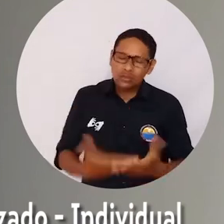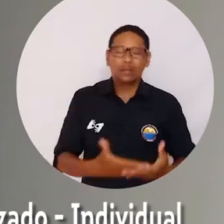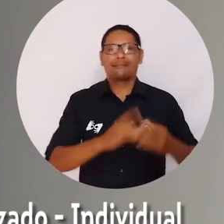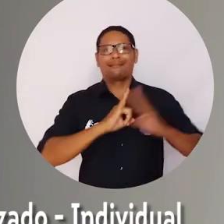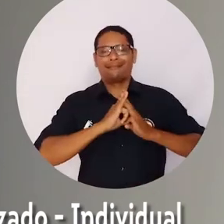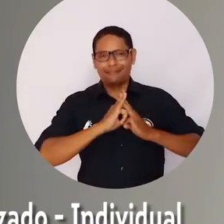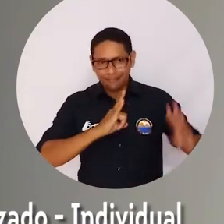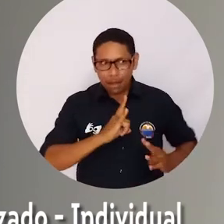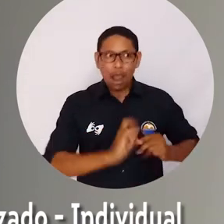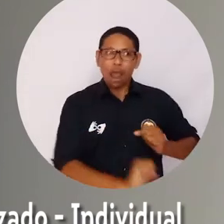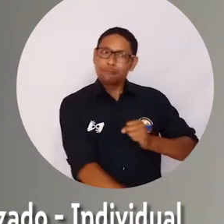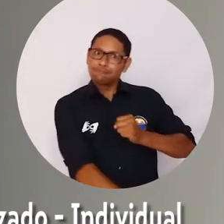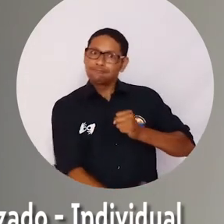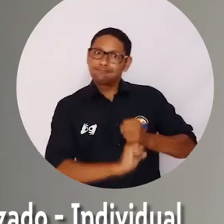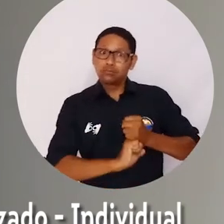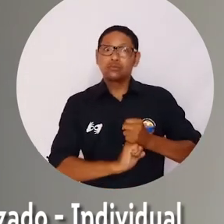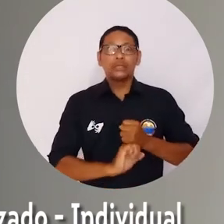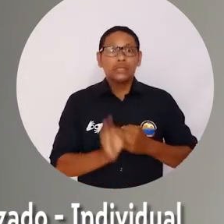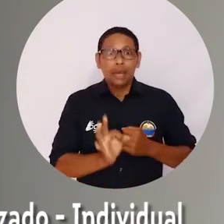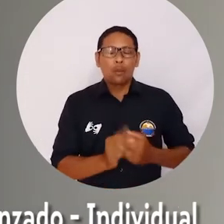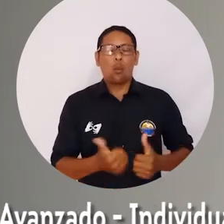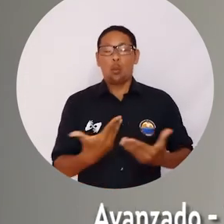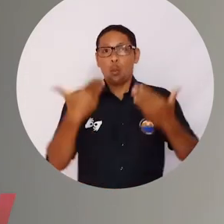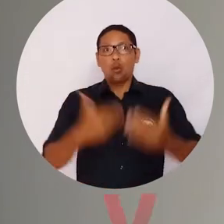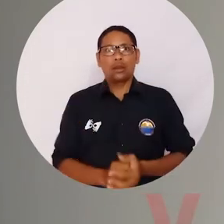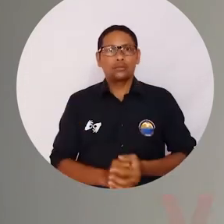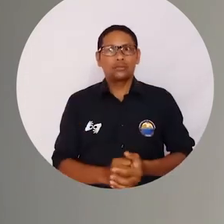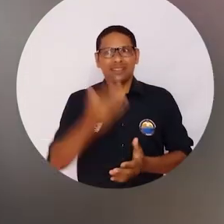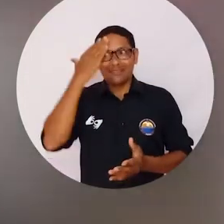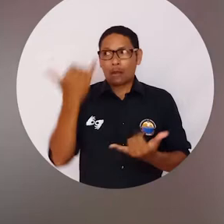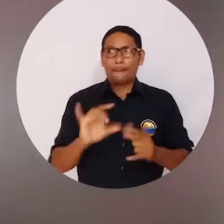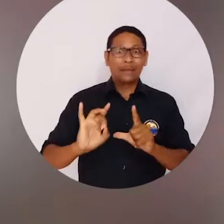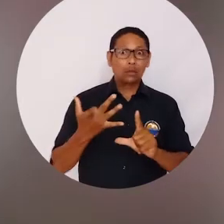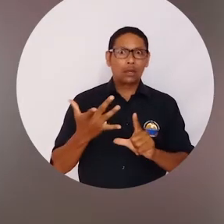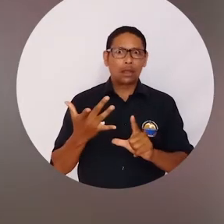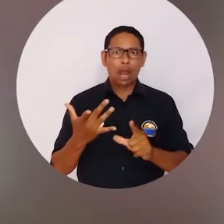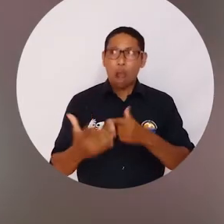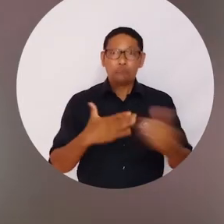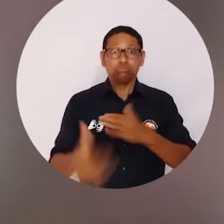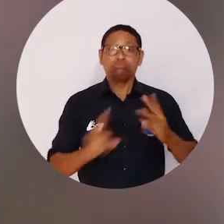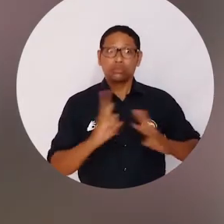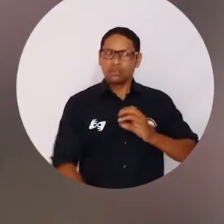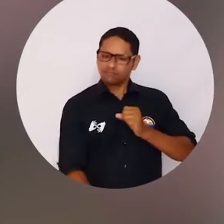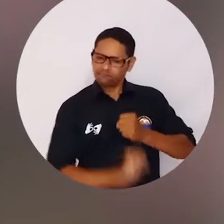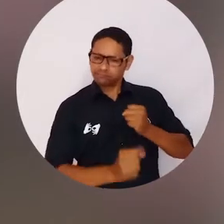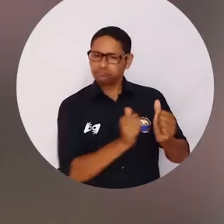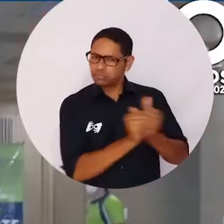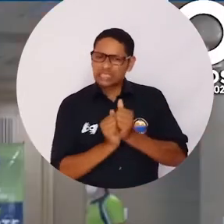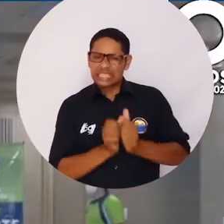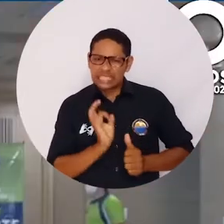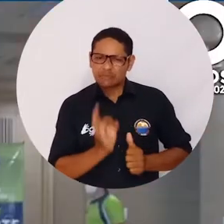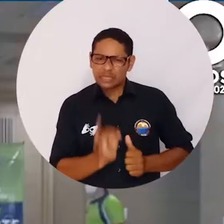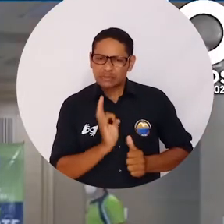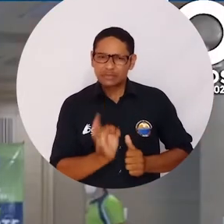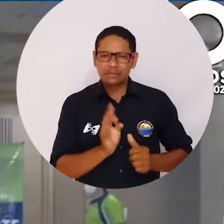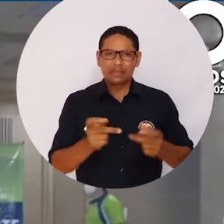verdad, por el apoyo que siempre nos ha brindado. A pesar de la virtualidad, siempre ha estado ahí con los escenarios,